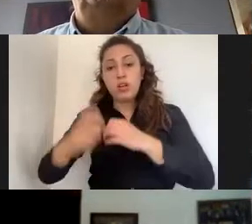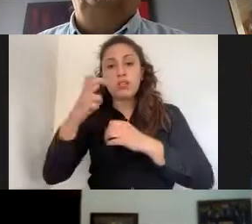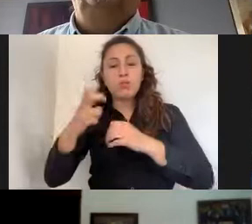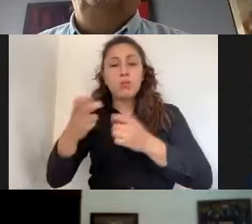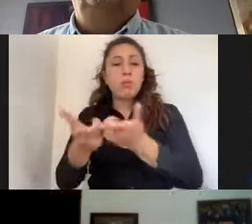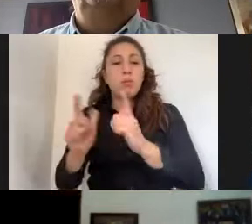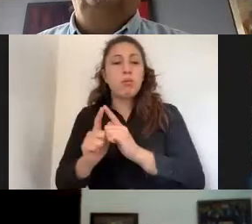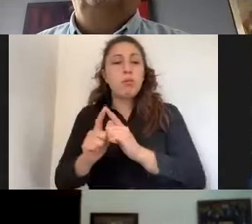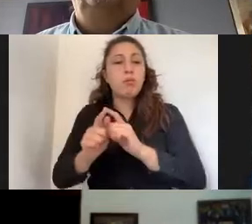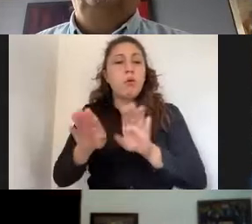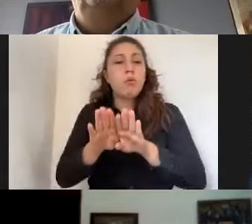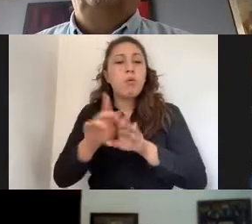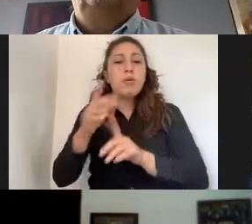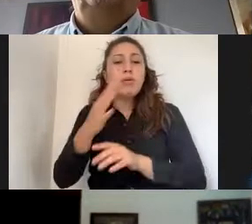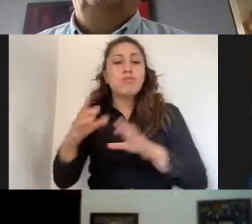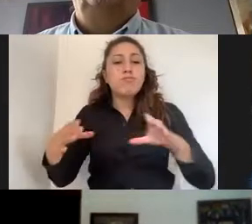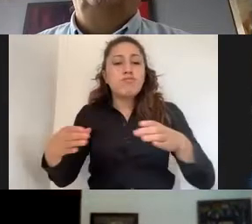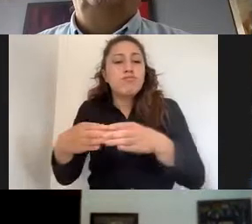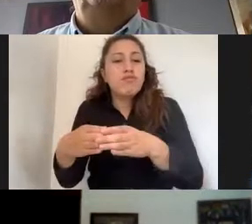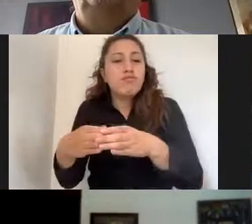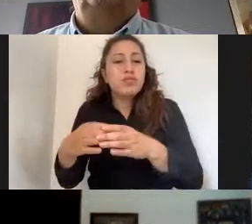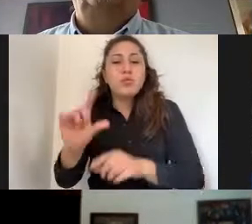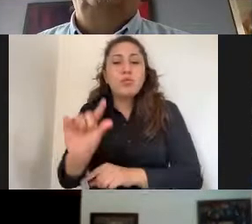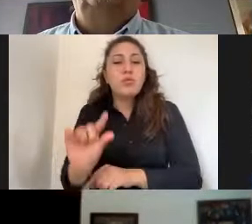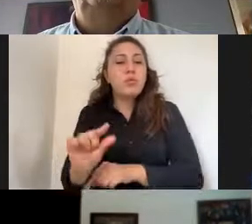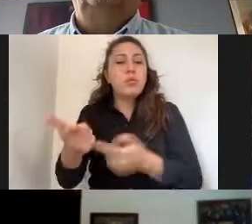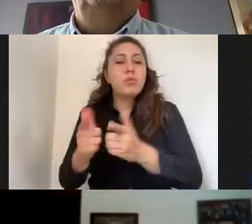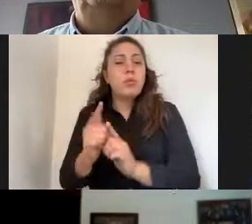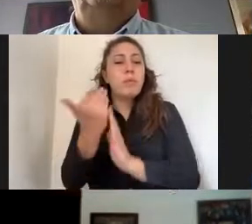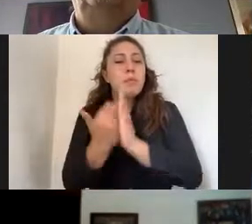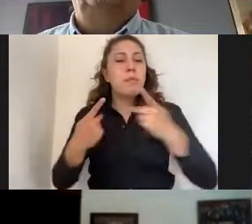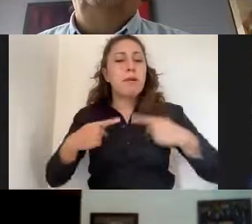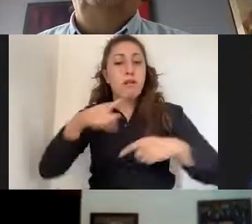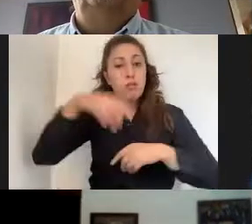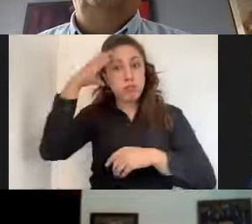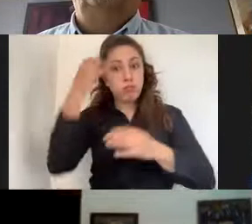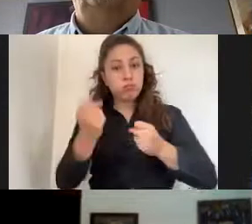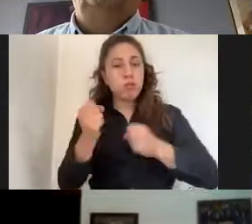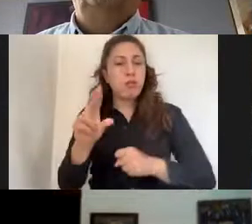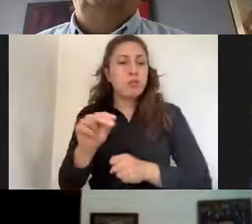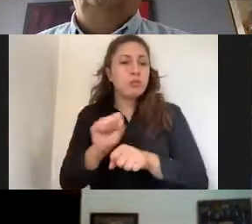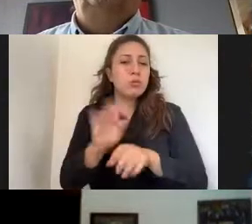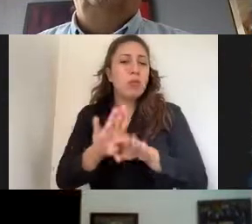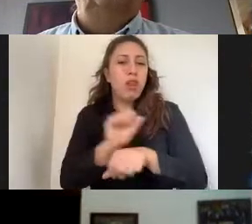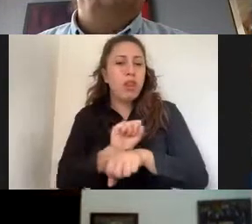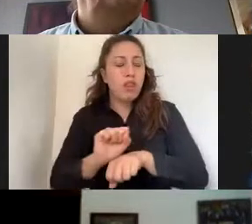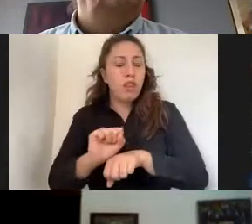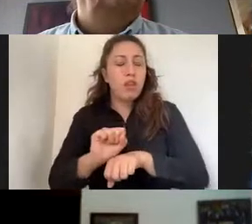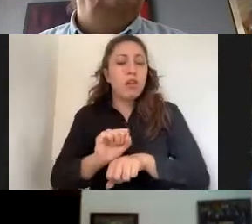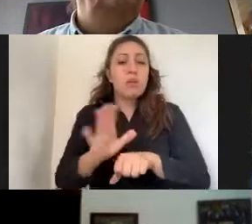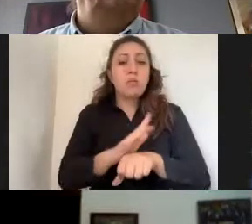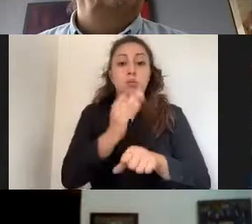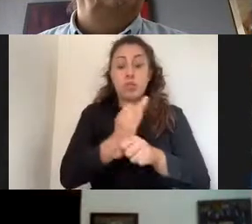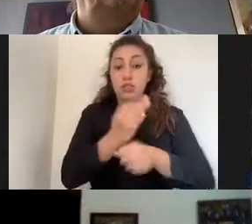lo que sería la delincuencia organizada. Entonces, ahora estamos nosotros proponiendo en este dictamen que